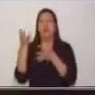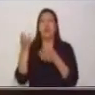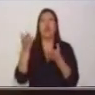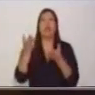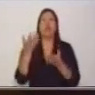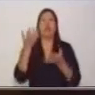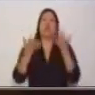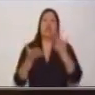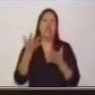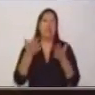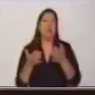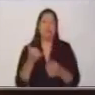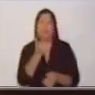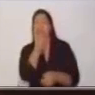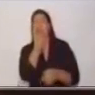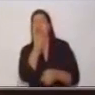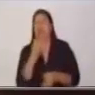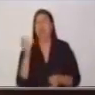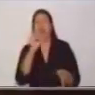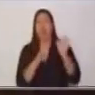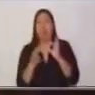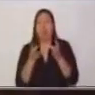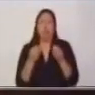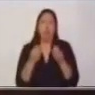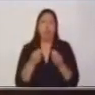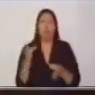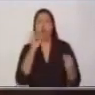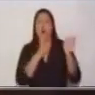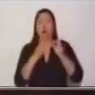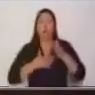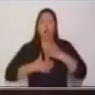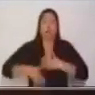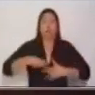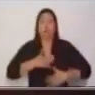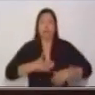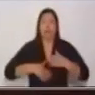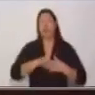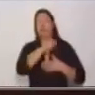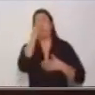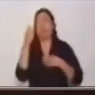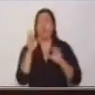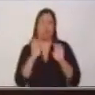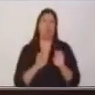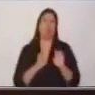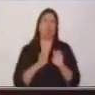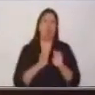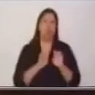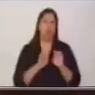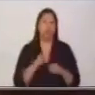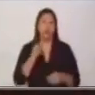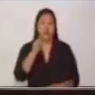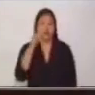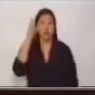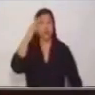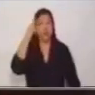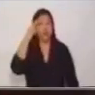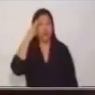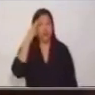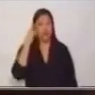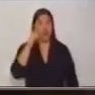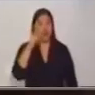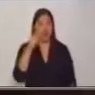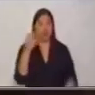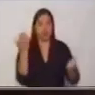en miedos o angustias que podamos nosotros inculcarle a las demás personas. Te recuerdo también guardar tus